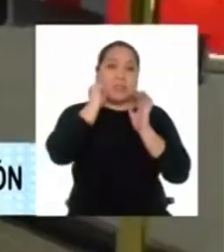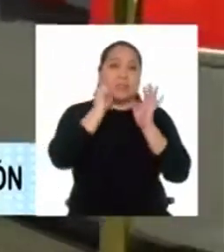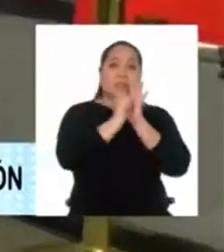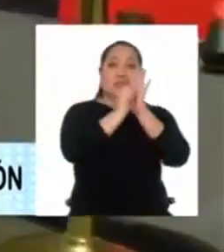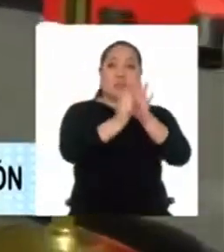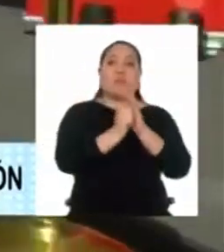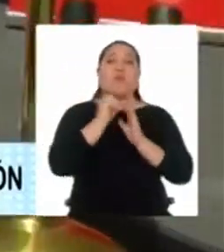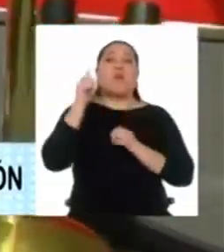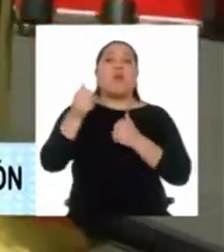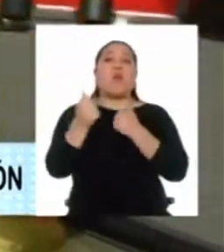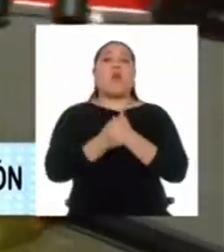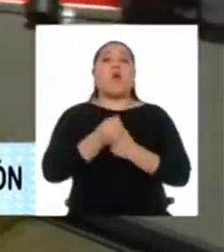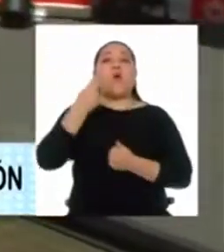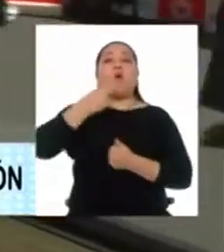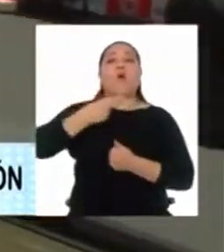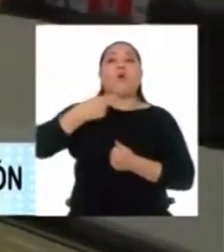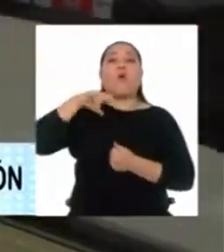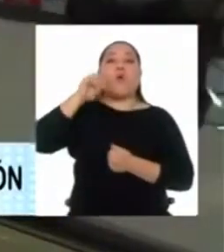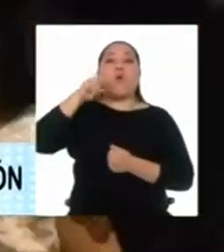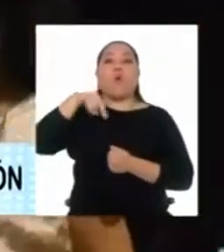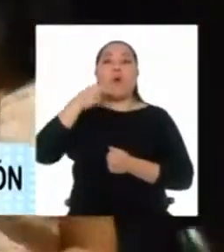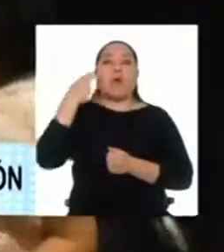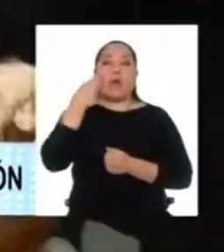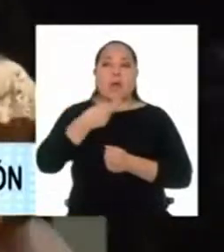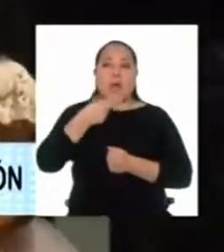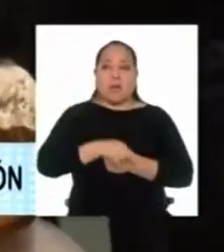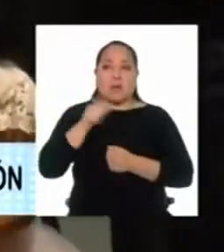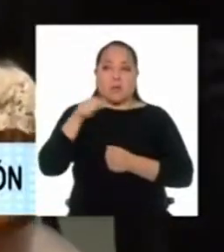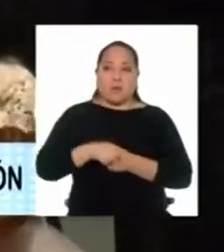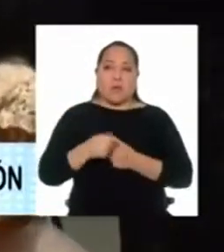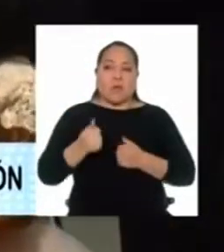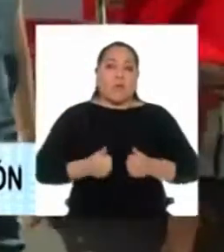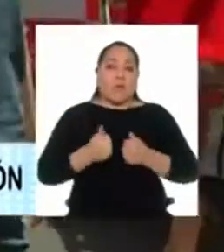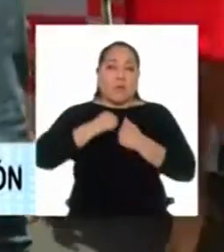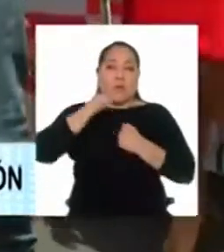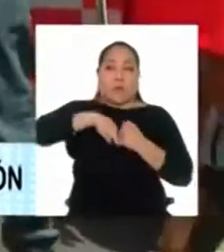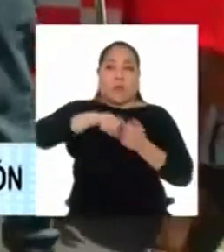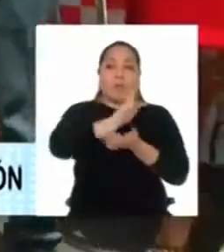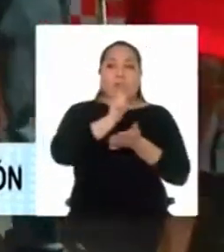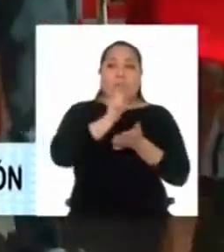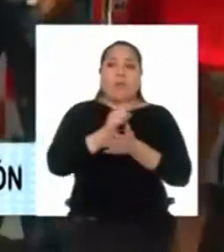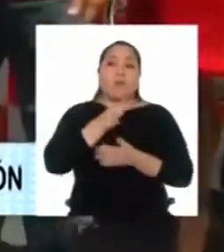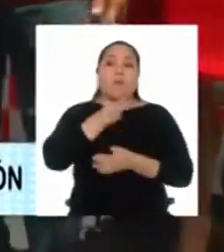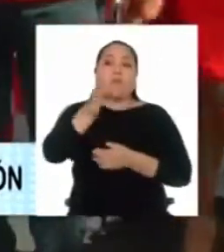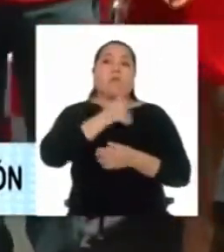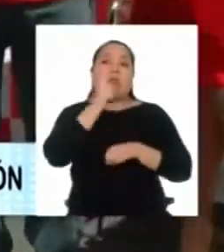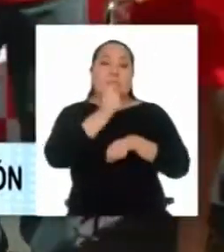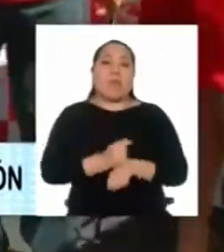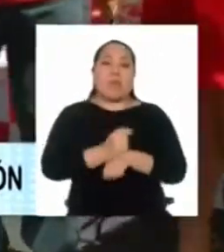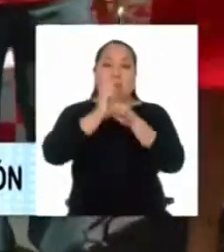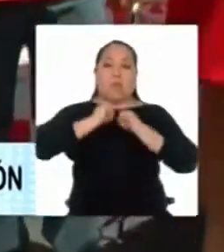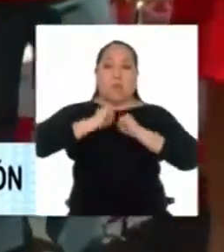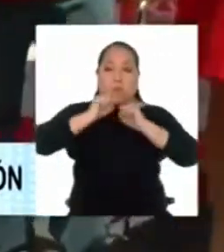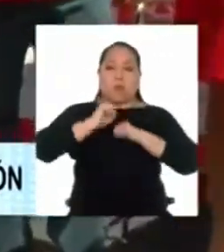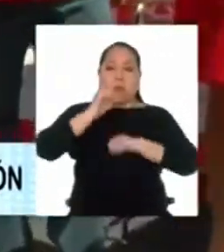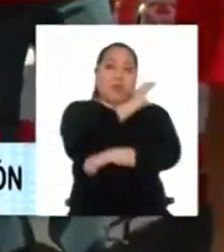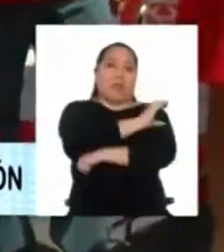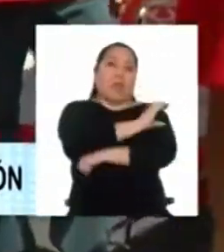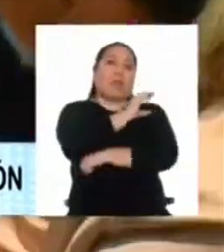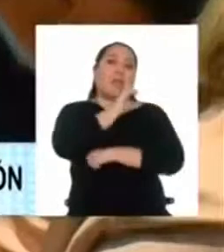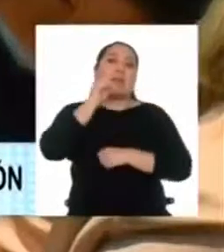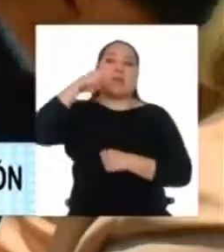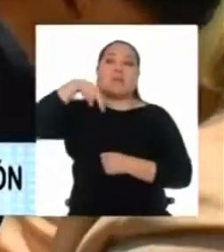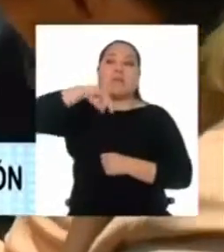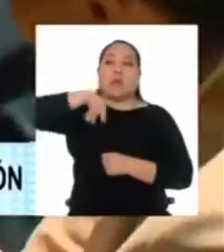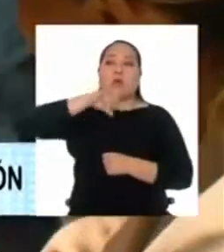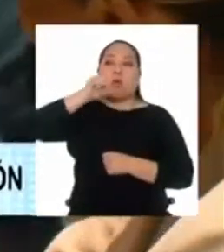hermano Akemi, viven en el albergue de Lima mientras asiste a sus terapias por una displasia en su cadera en la clínica San Juan de